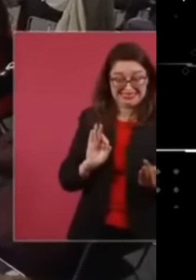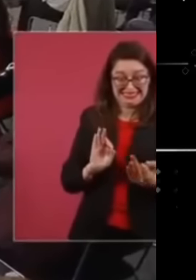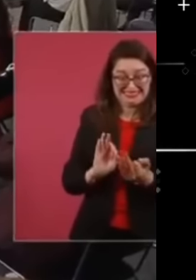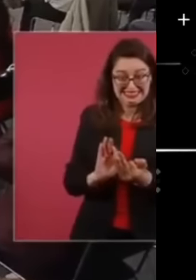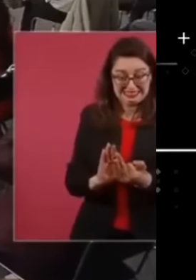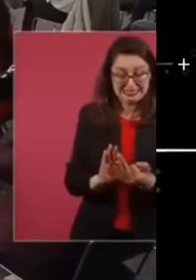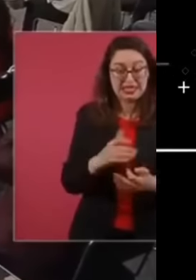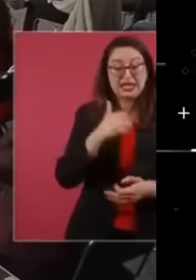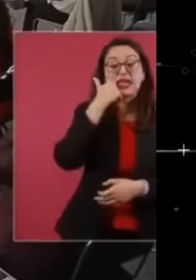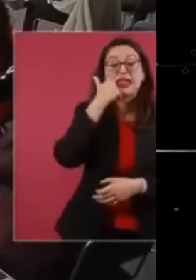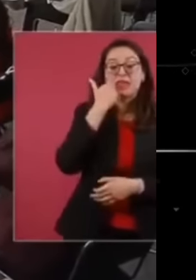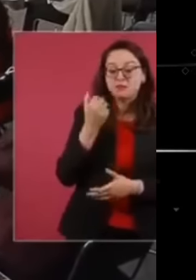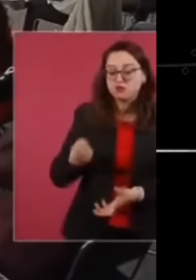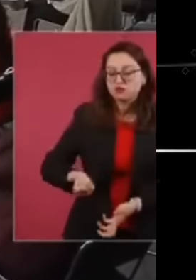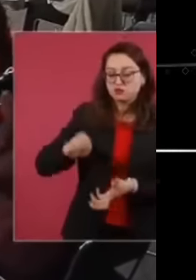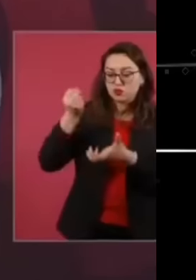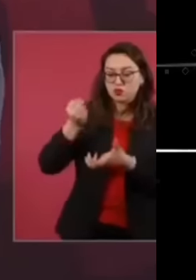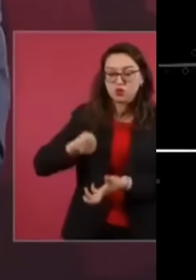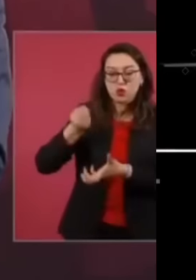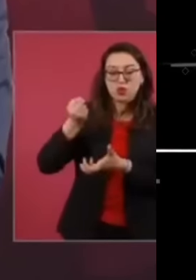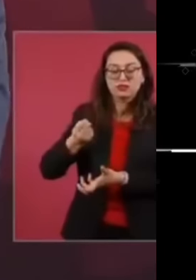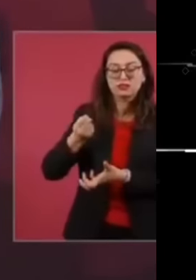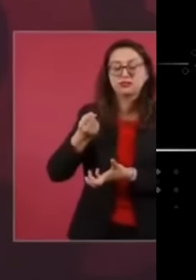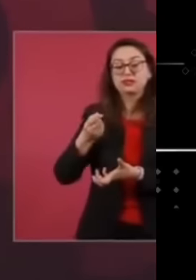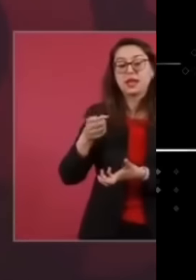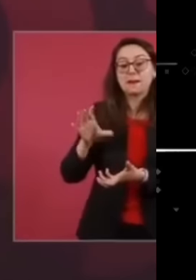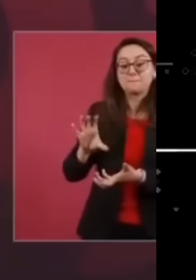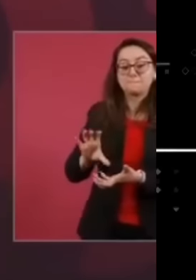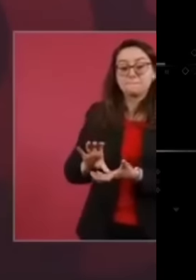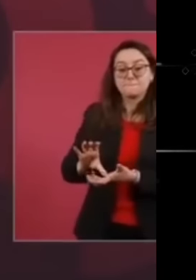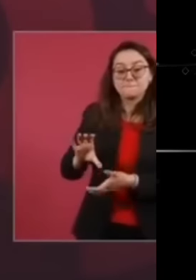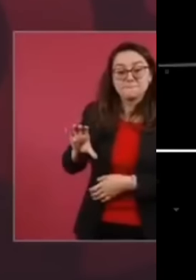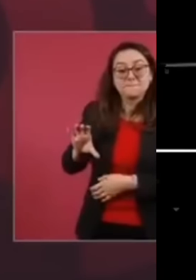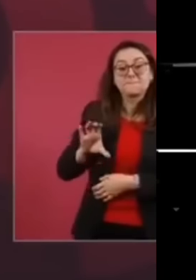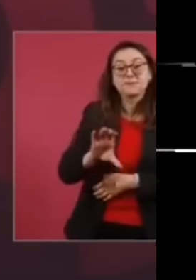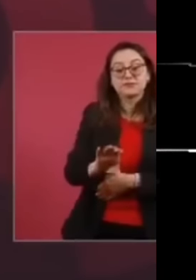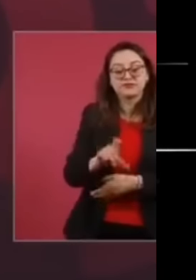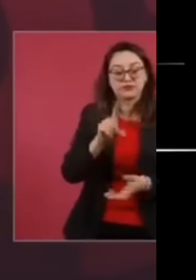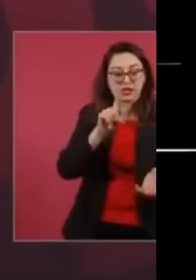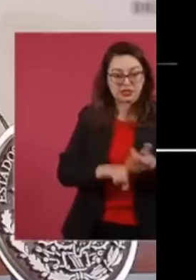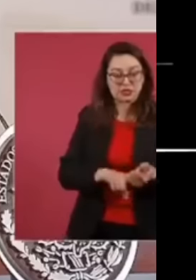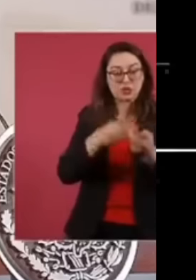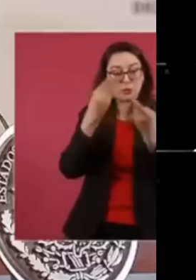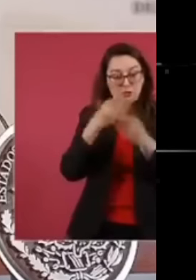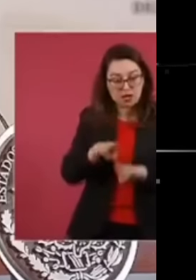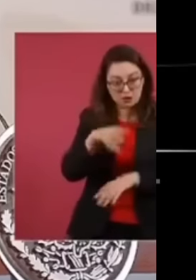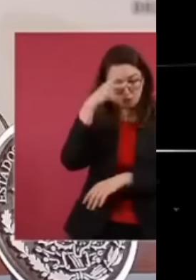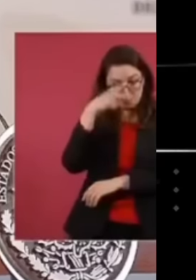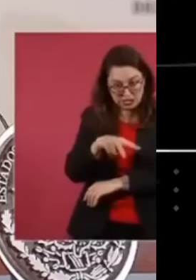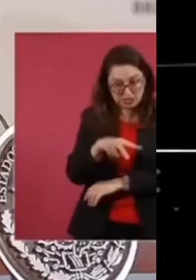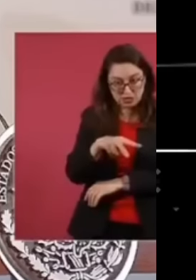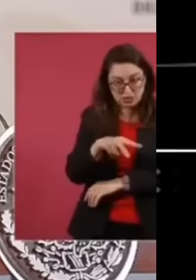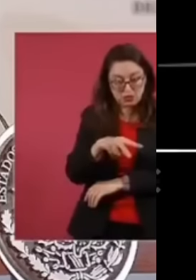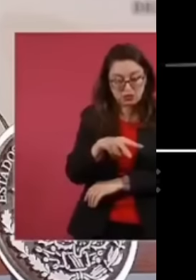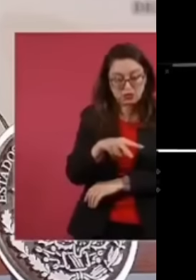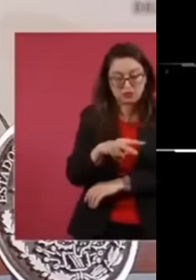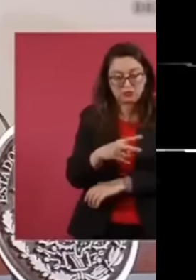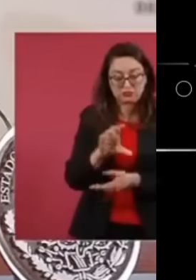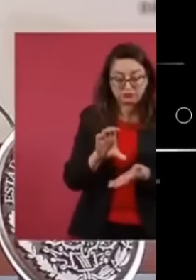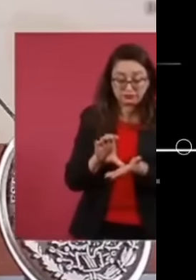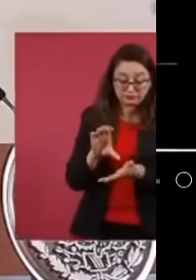un fondo que queremos que se maneje en el banco de un fondo